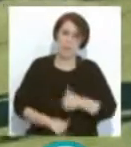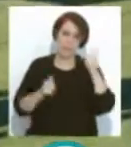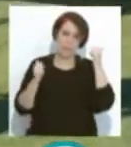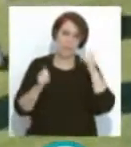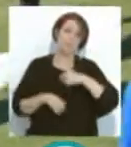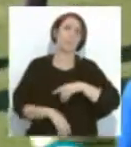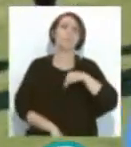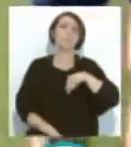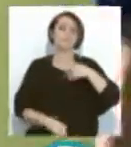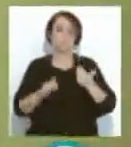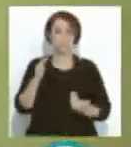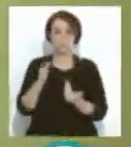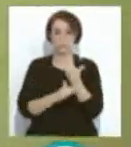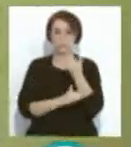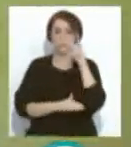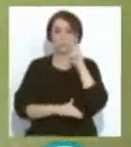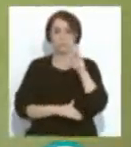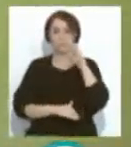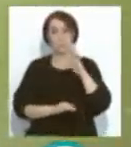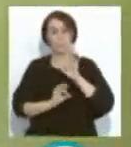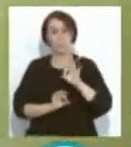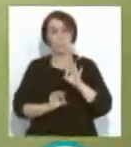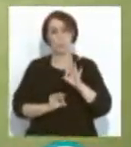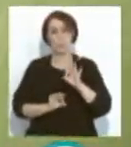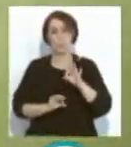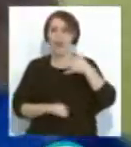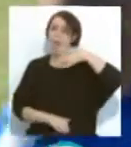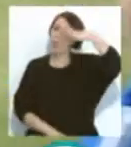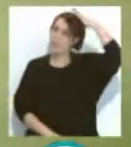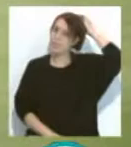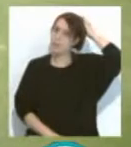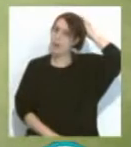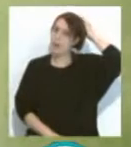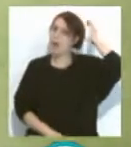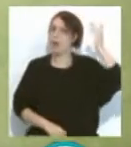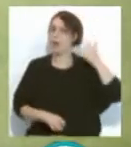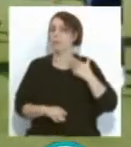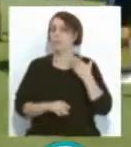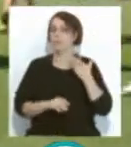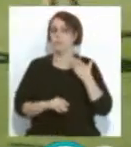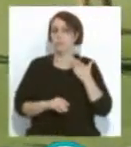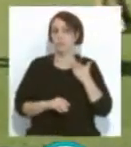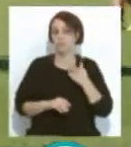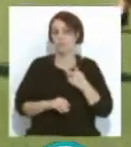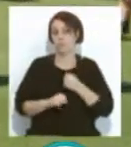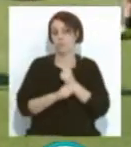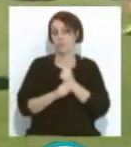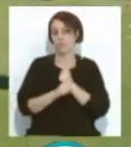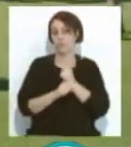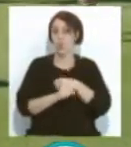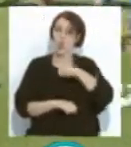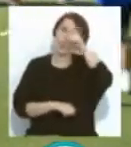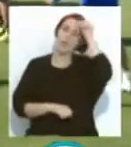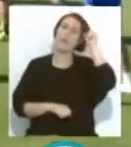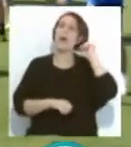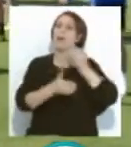que esta misma mañana ya estaba Jeremías Ledesma a disposición de Álvaro